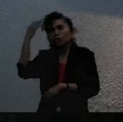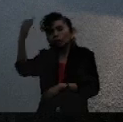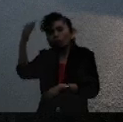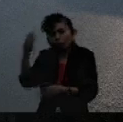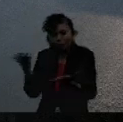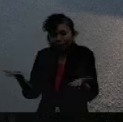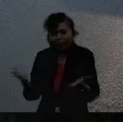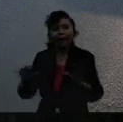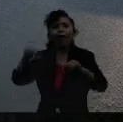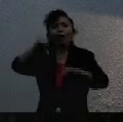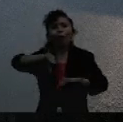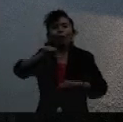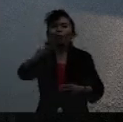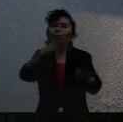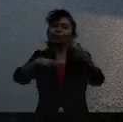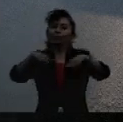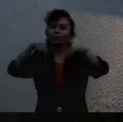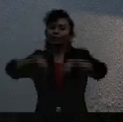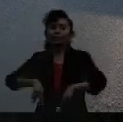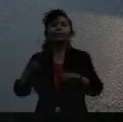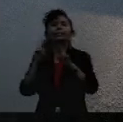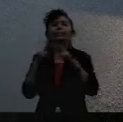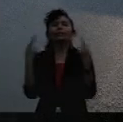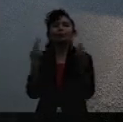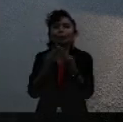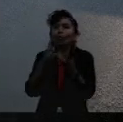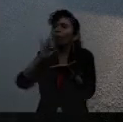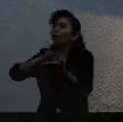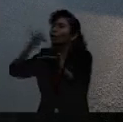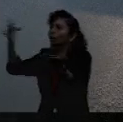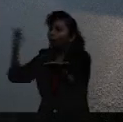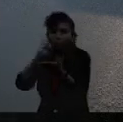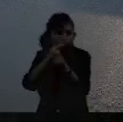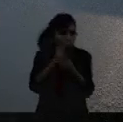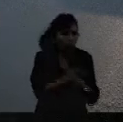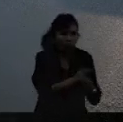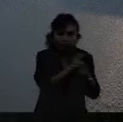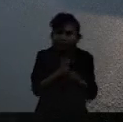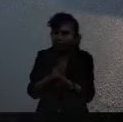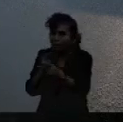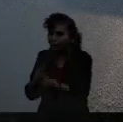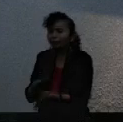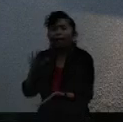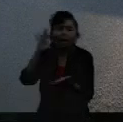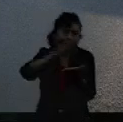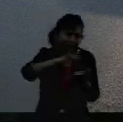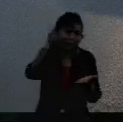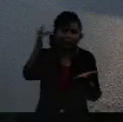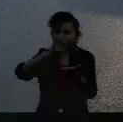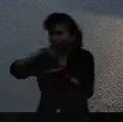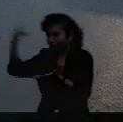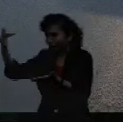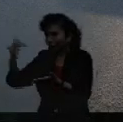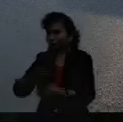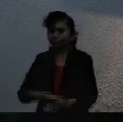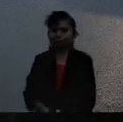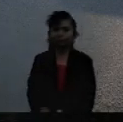nos permite estar aquí en esta gran sesión gracias por su paciencia Por ponerla a esta hora Muchas gracias De